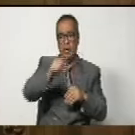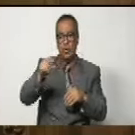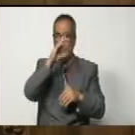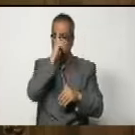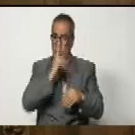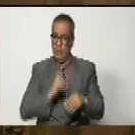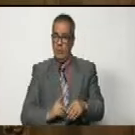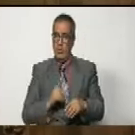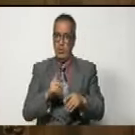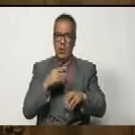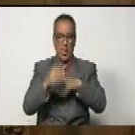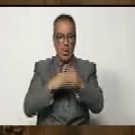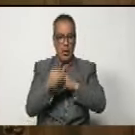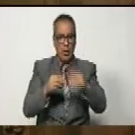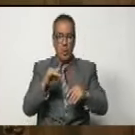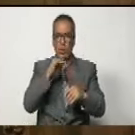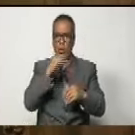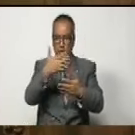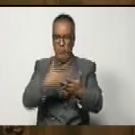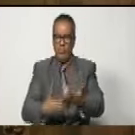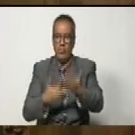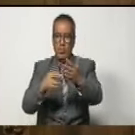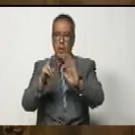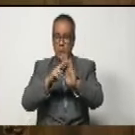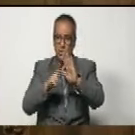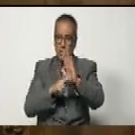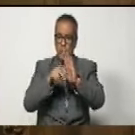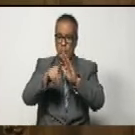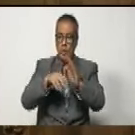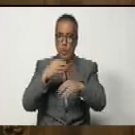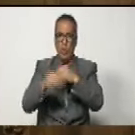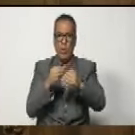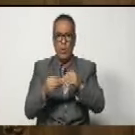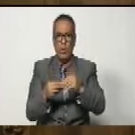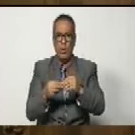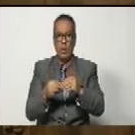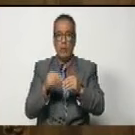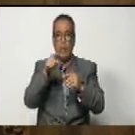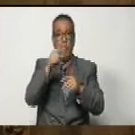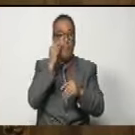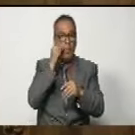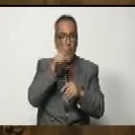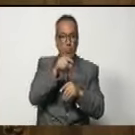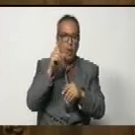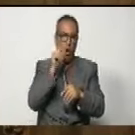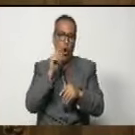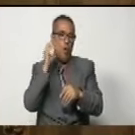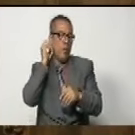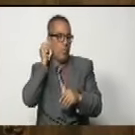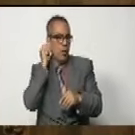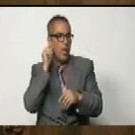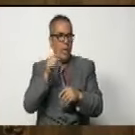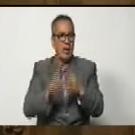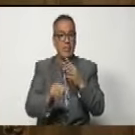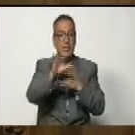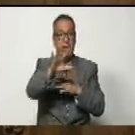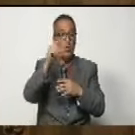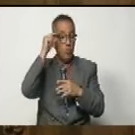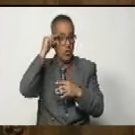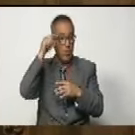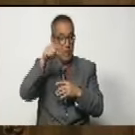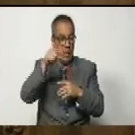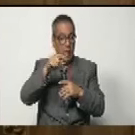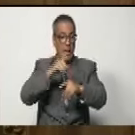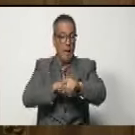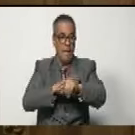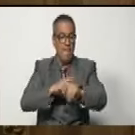con Discapacidad efectuará la notificación de la resolución a fin de que la infractora o infractor, en el plazo de 5 días hábiles